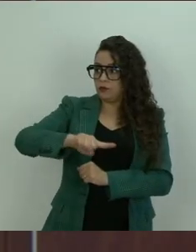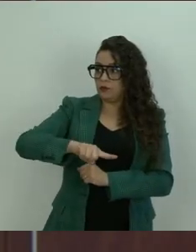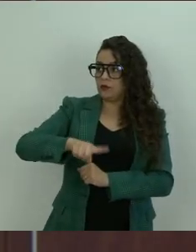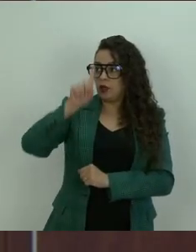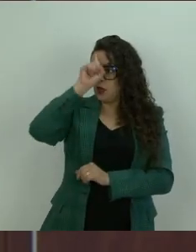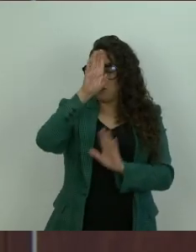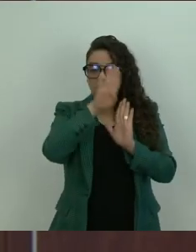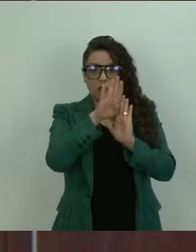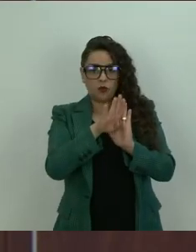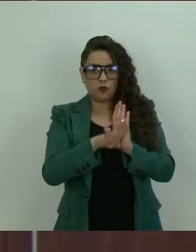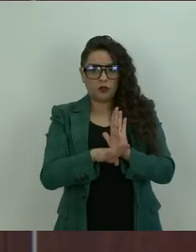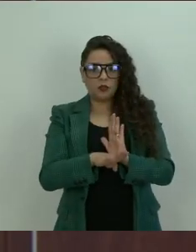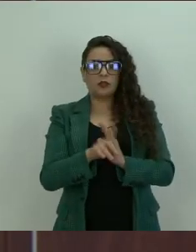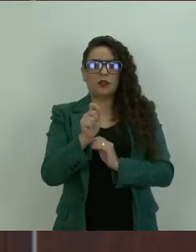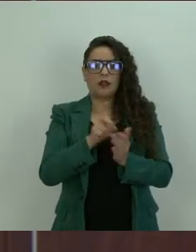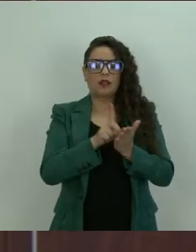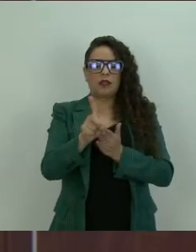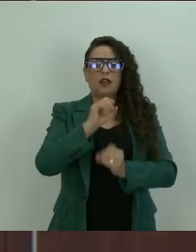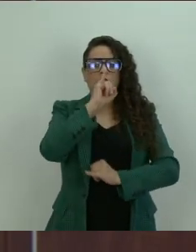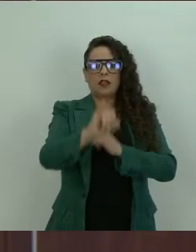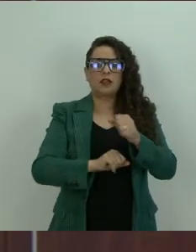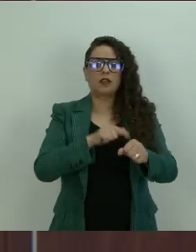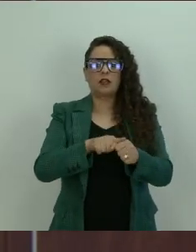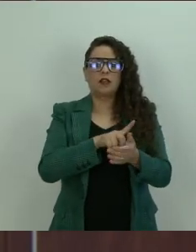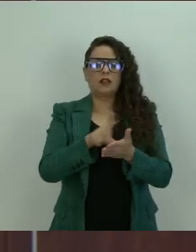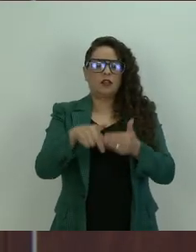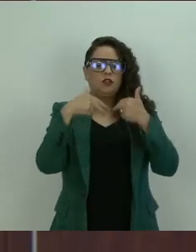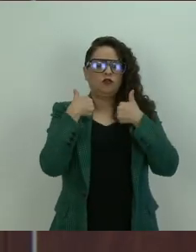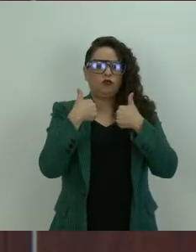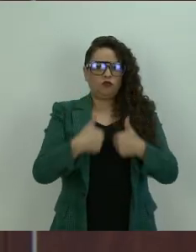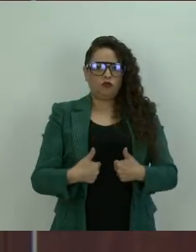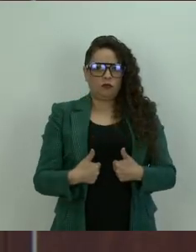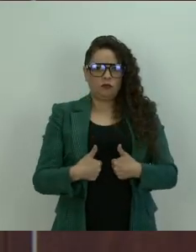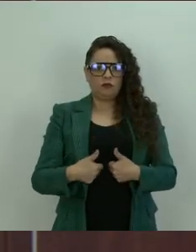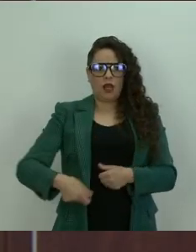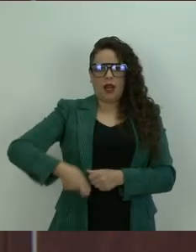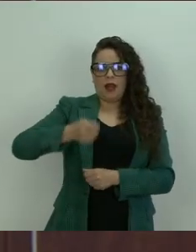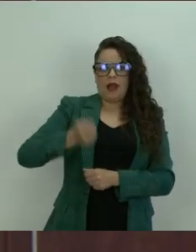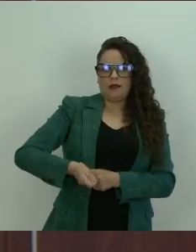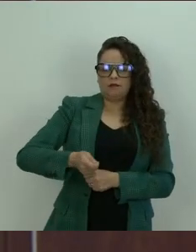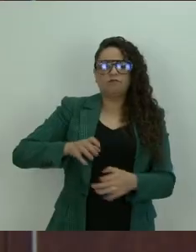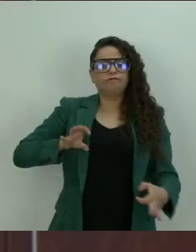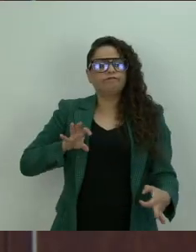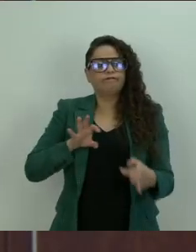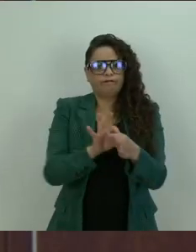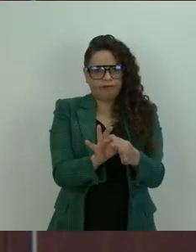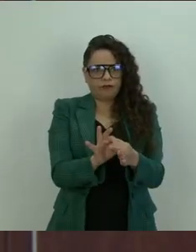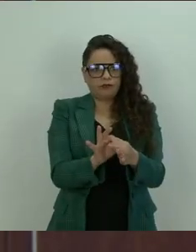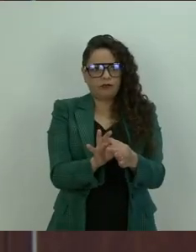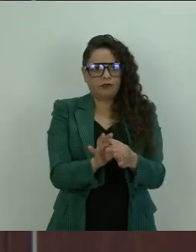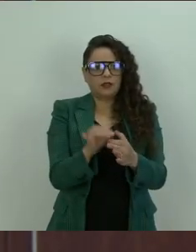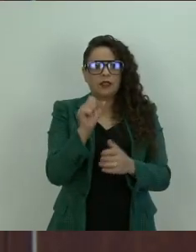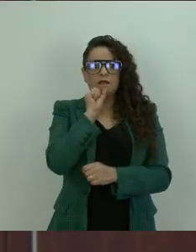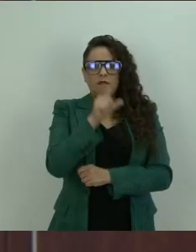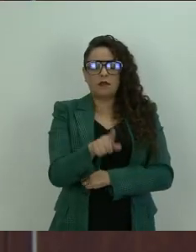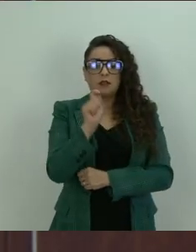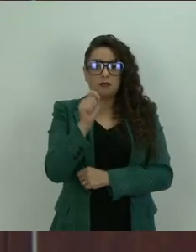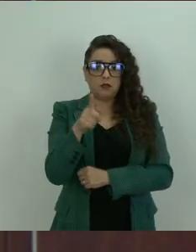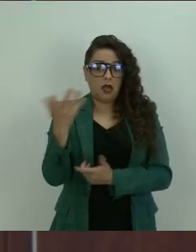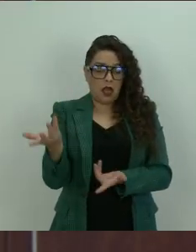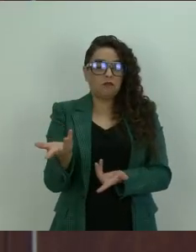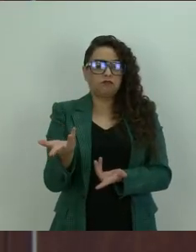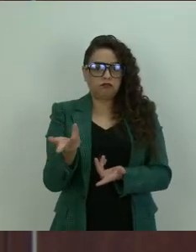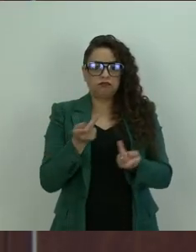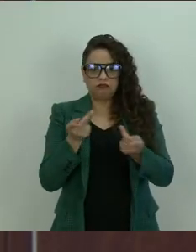protocolos para incorporar el derecho internacional de los derechos humanos a las sentencias. Además, formuló opiniones respecto